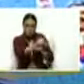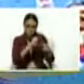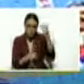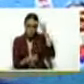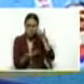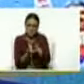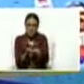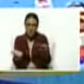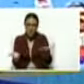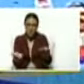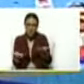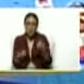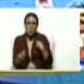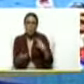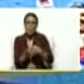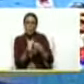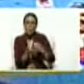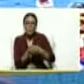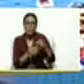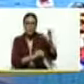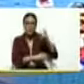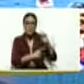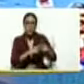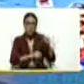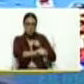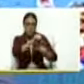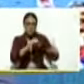emprendedores. La tasa de pago,